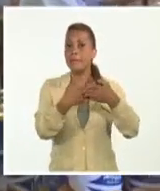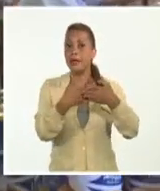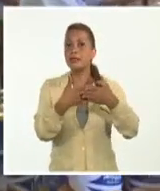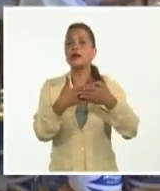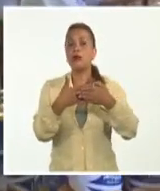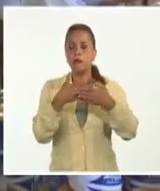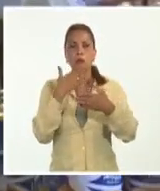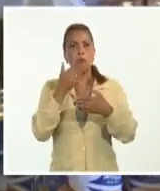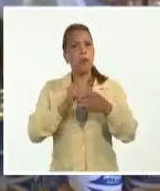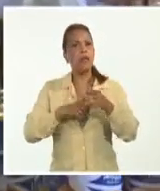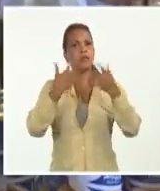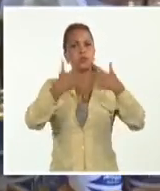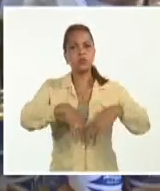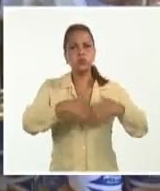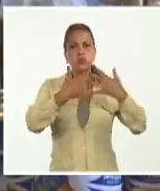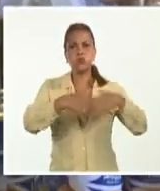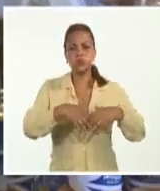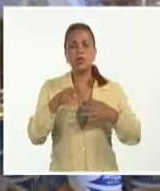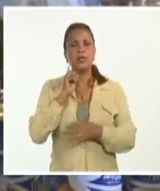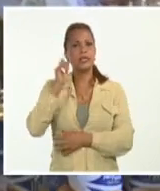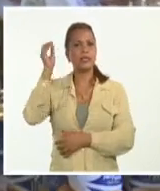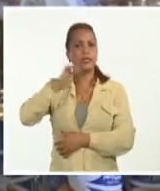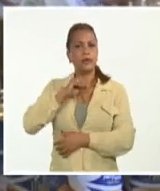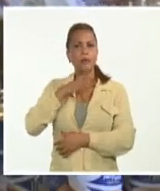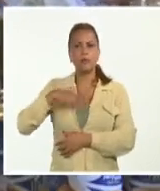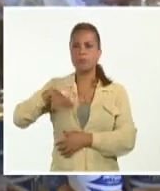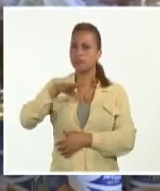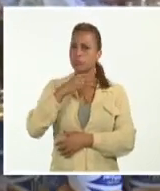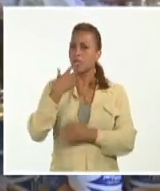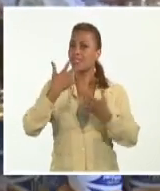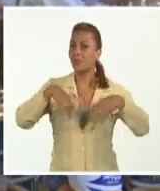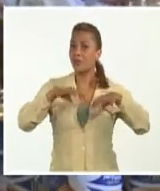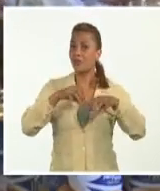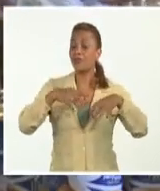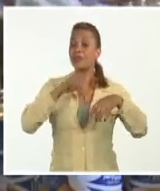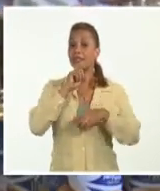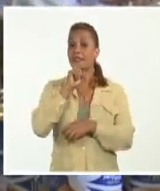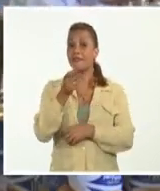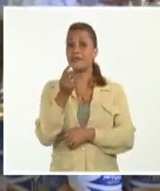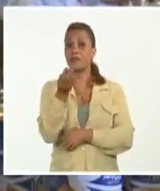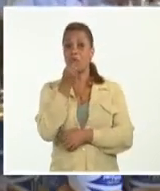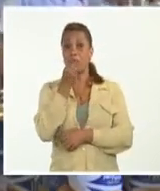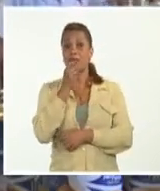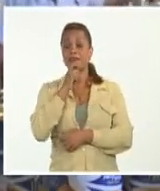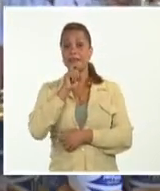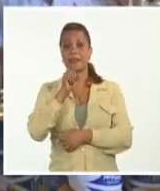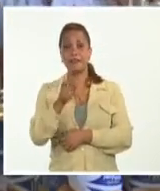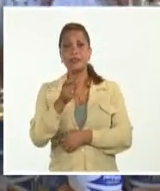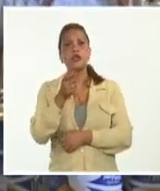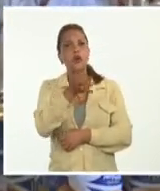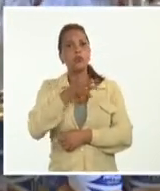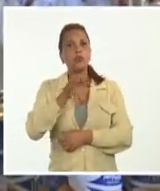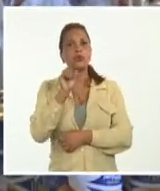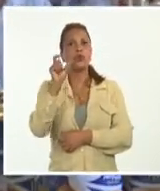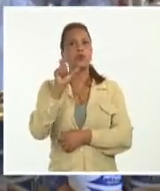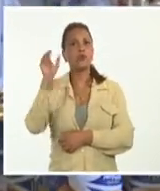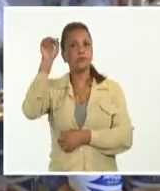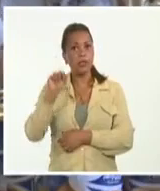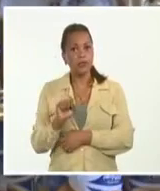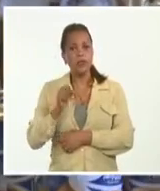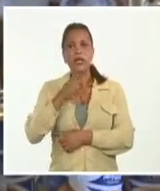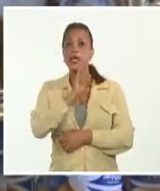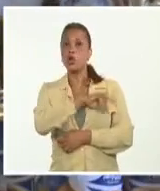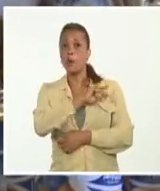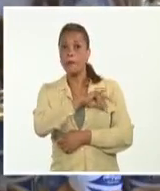tan importantes para nuestra provincia que sabemos qué es una situación muy tensa el tema de alimentación municipio conservación y municipio los cuales tenemos